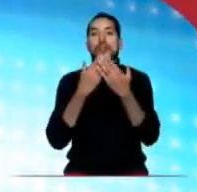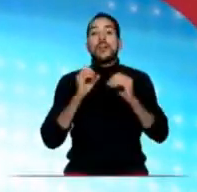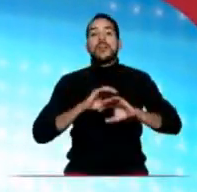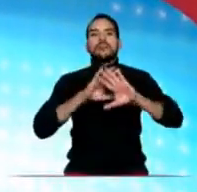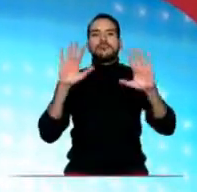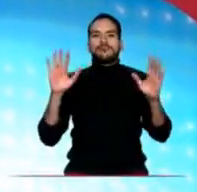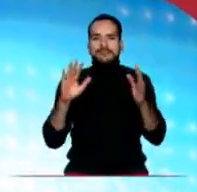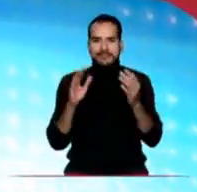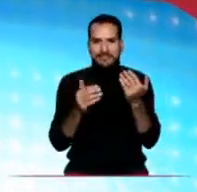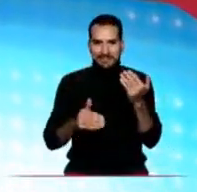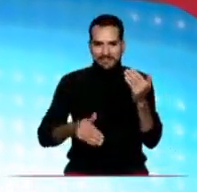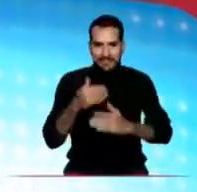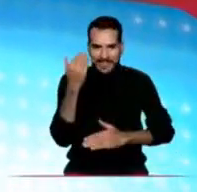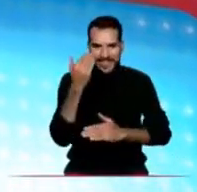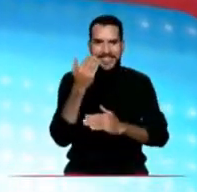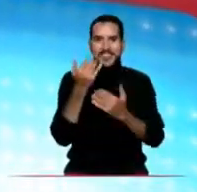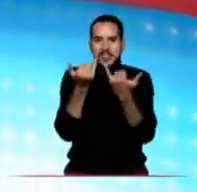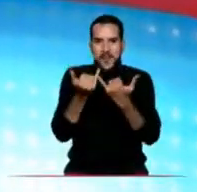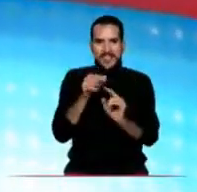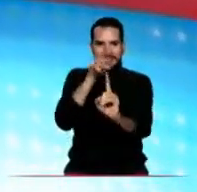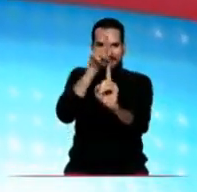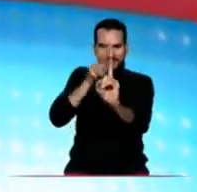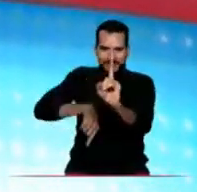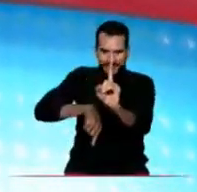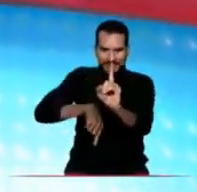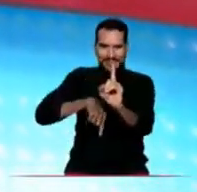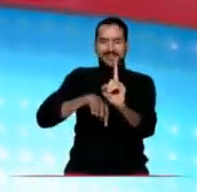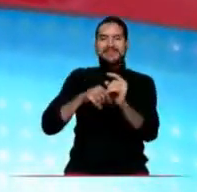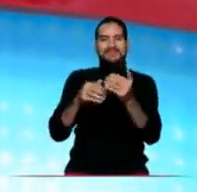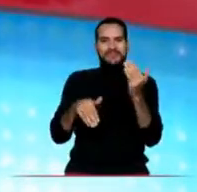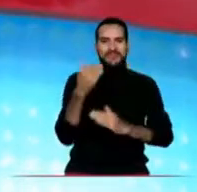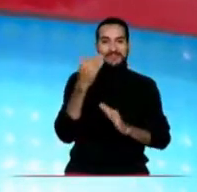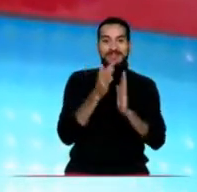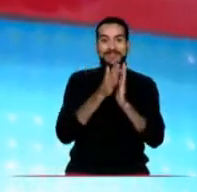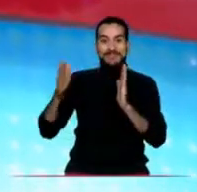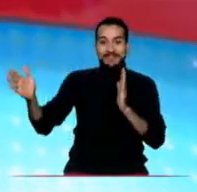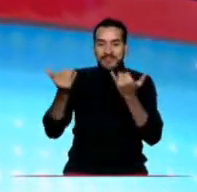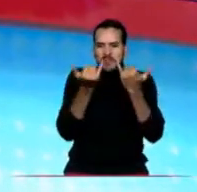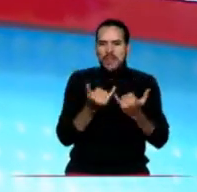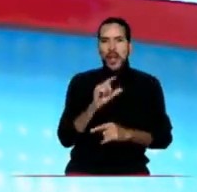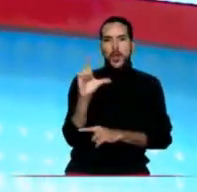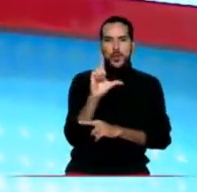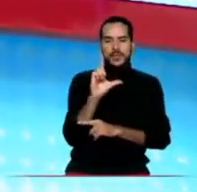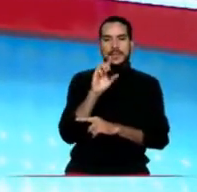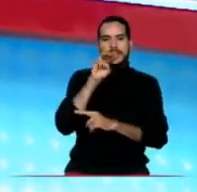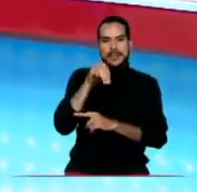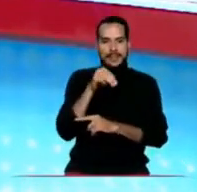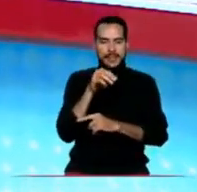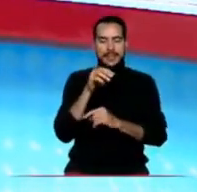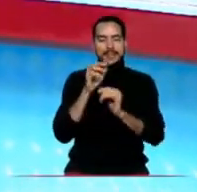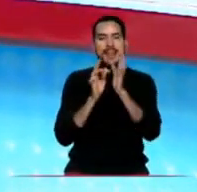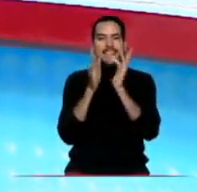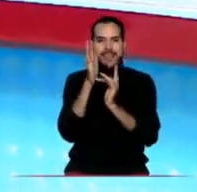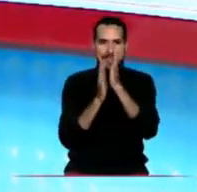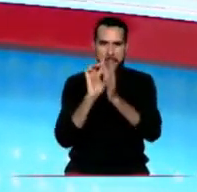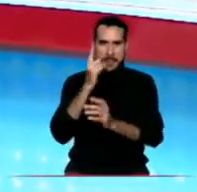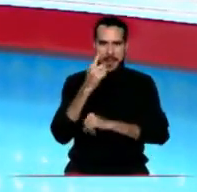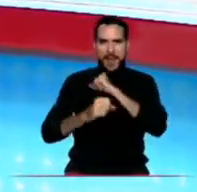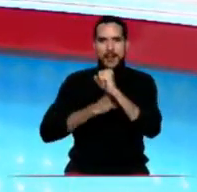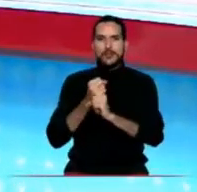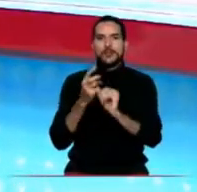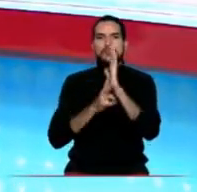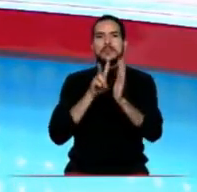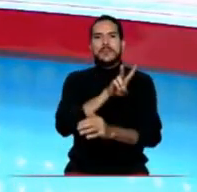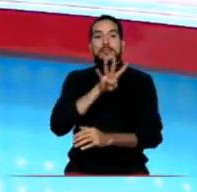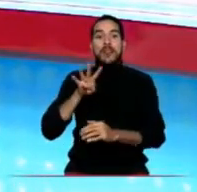buenos días, comenzamos mes, iniciamos semana. Hoy es lunes 1 de abril de 2024. Bienvenidos a esta emisión de Telepacífico